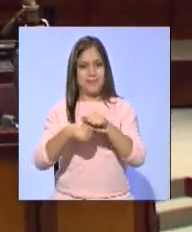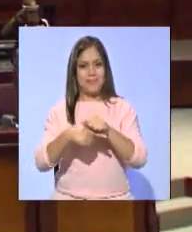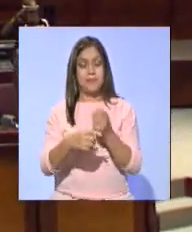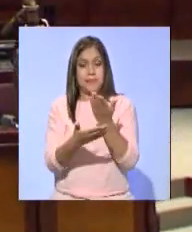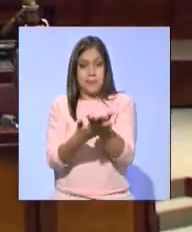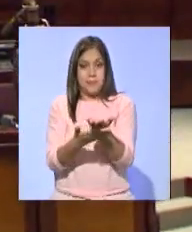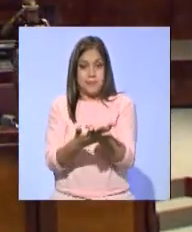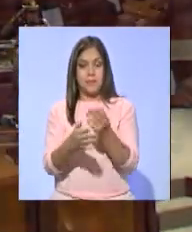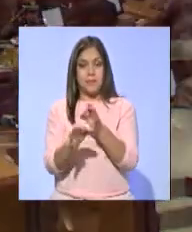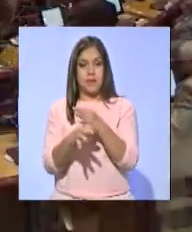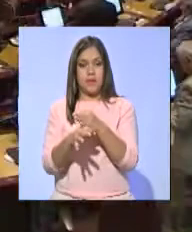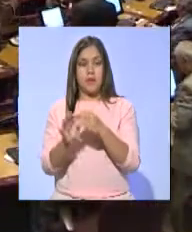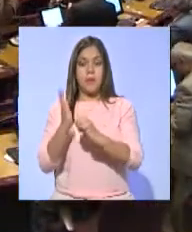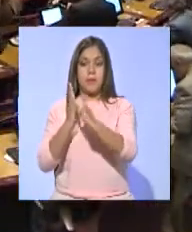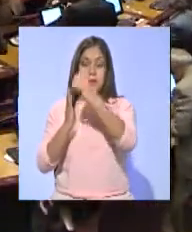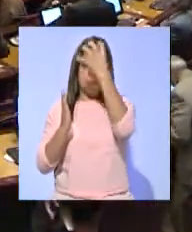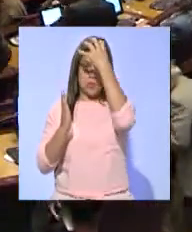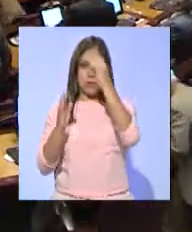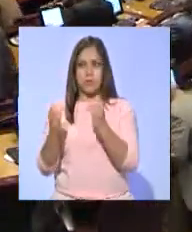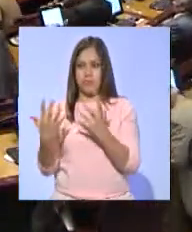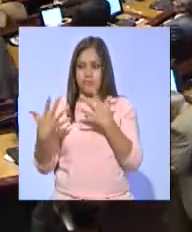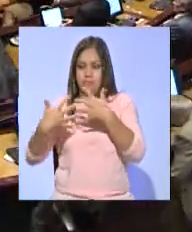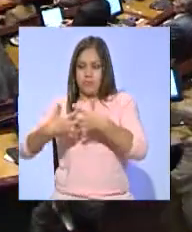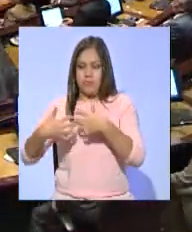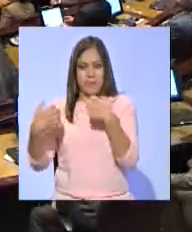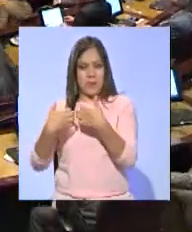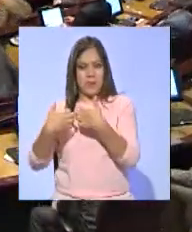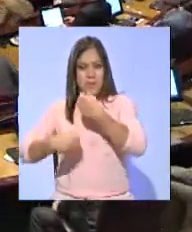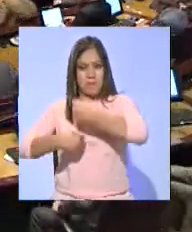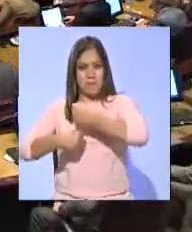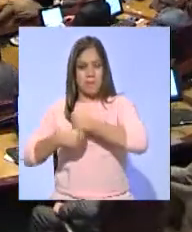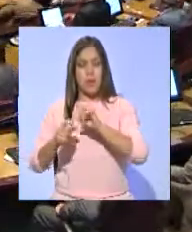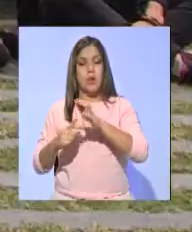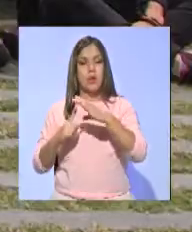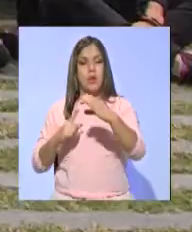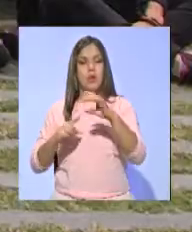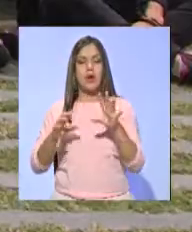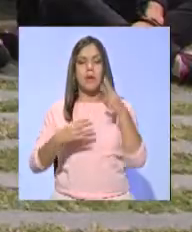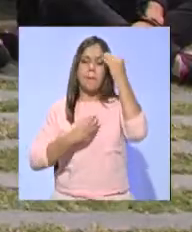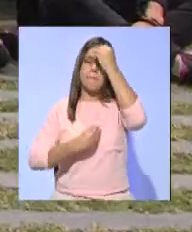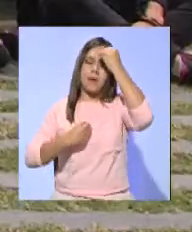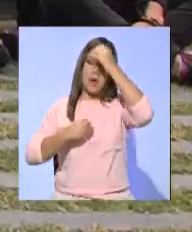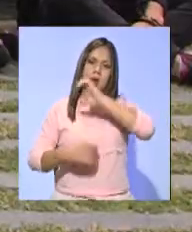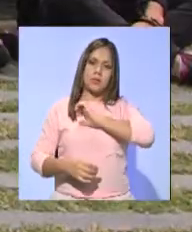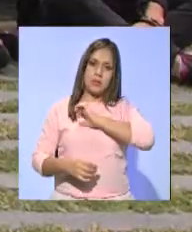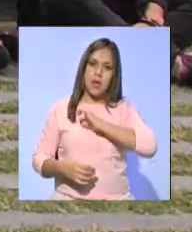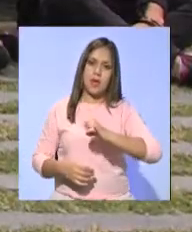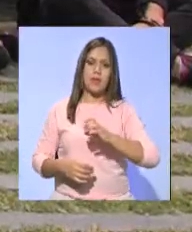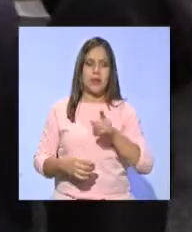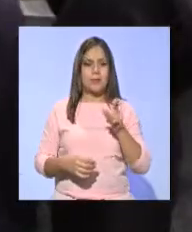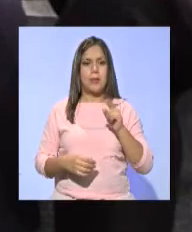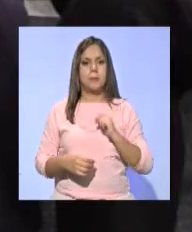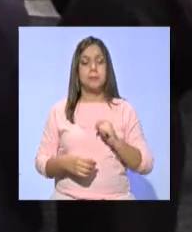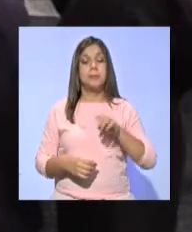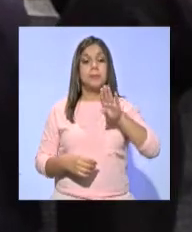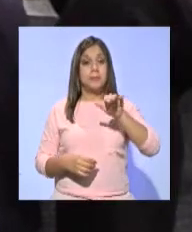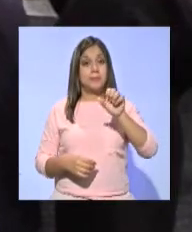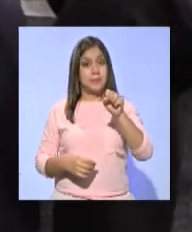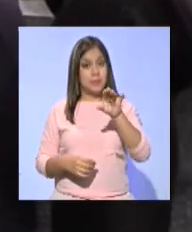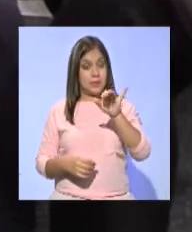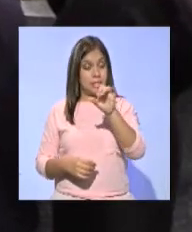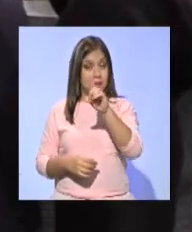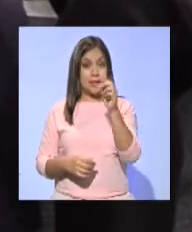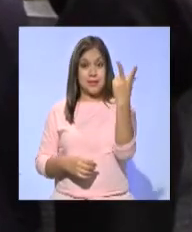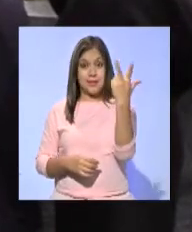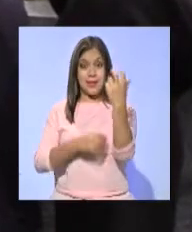de Transparencia y el Ministerio de Educación para promover una cultura fundada en valores éticos. Diana Bastidas, de apenas 13